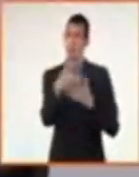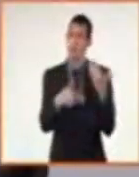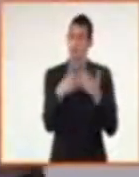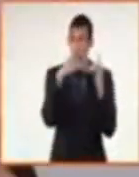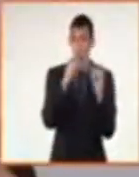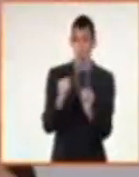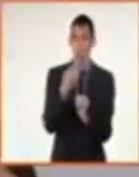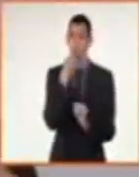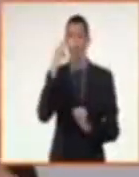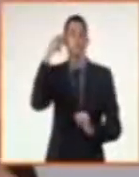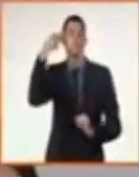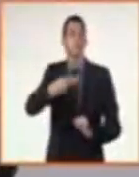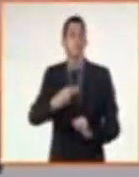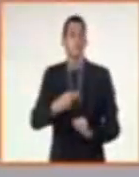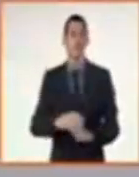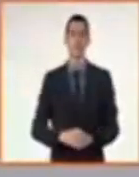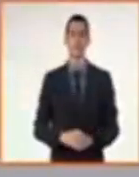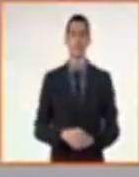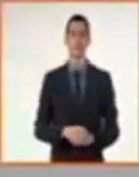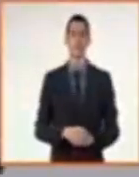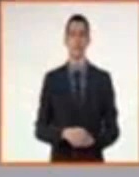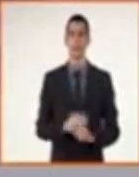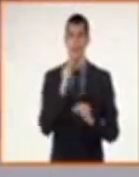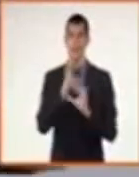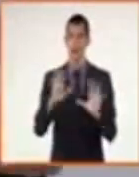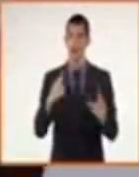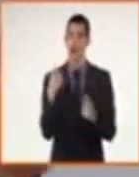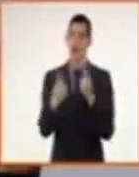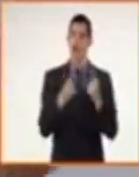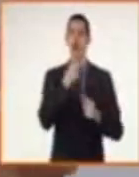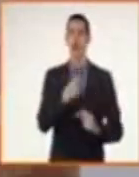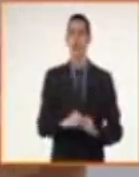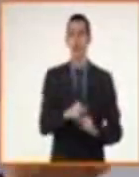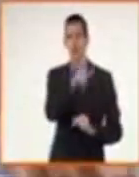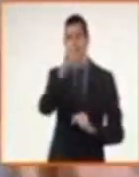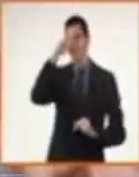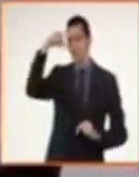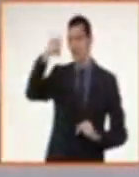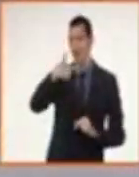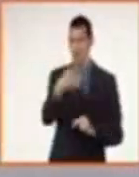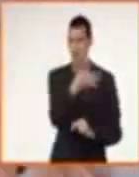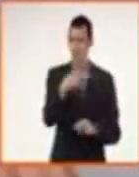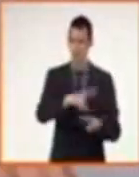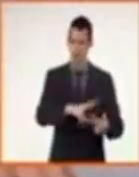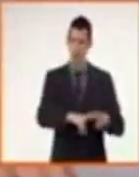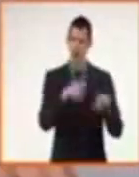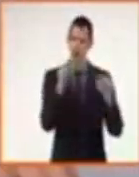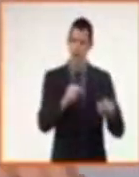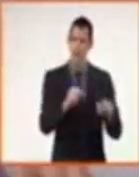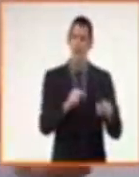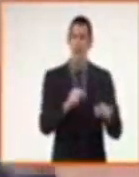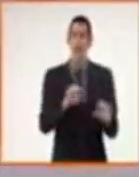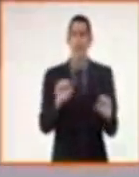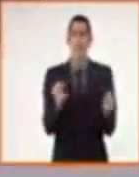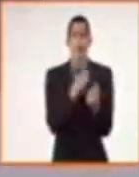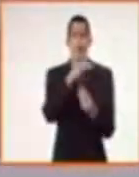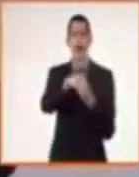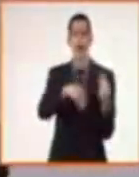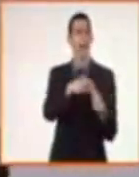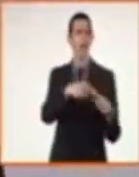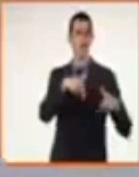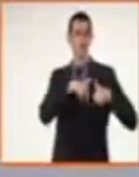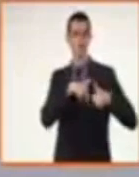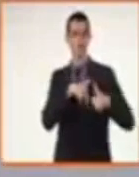delegados que votaron. De hecho, no la asamblea de la Lisa. Hay provincias donde hubo que cambiar votaron la candidatura en contra y hubo